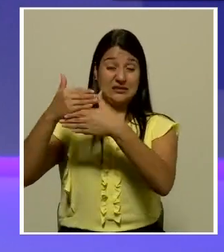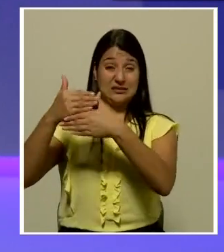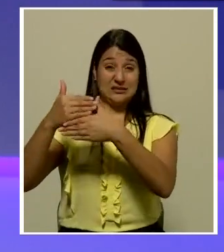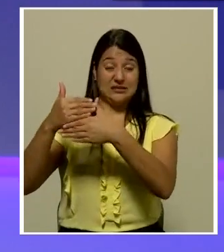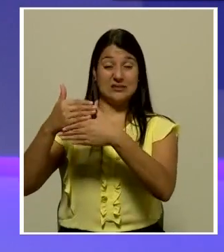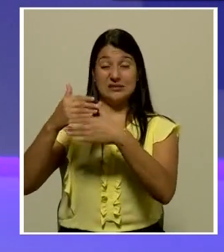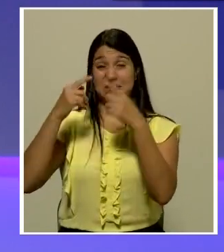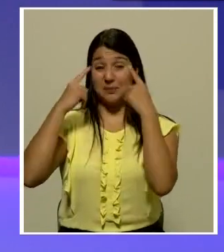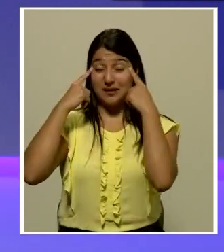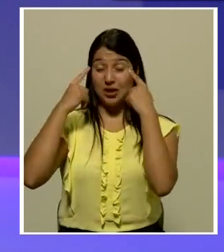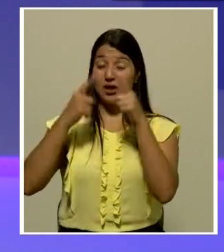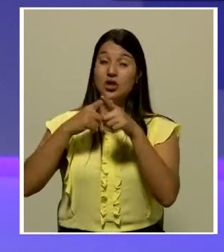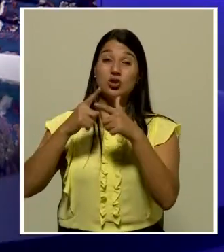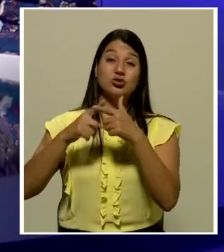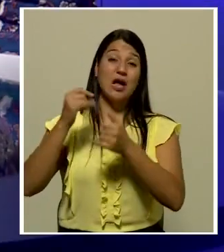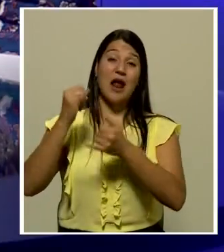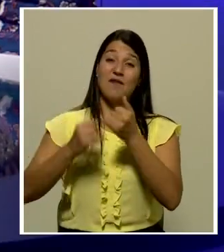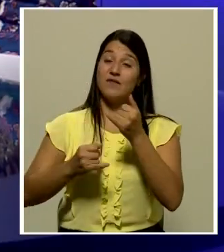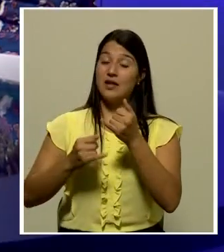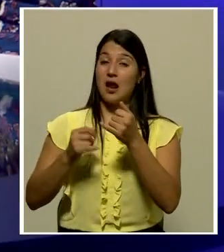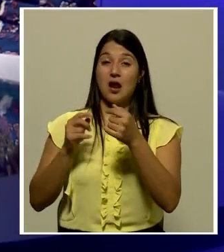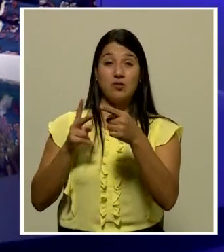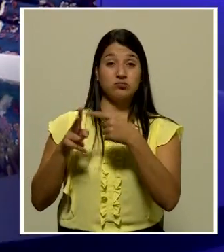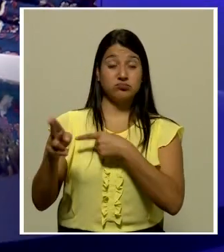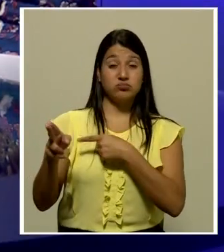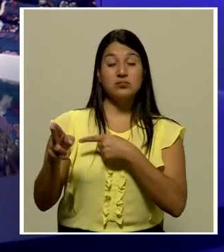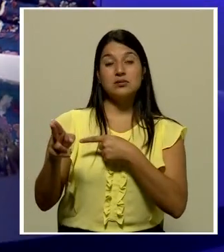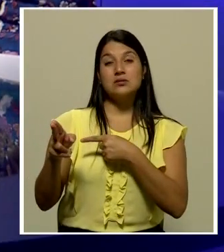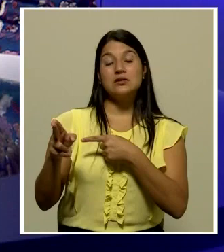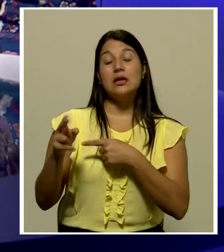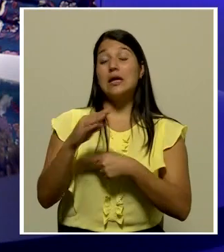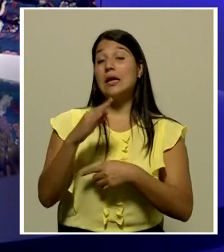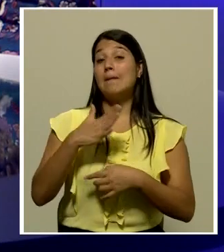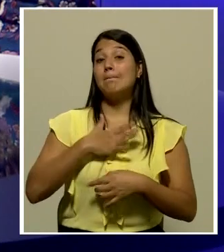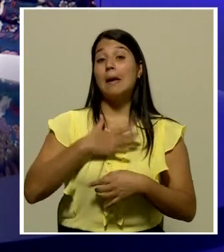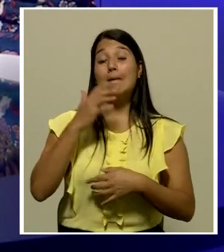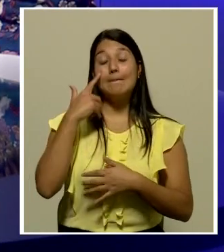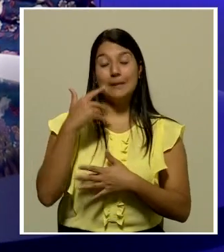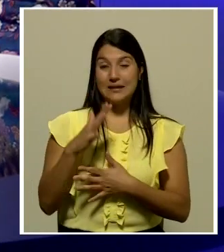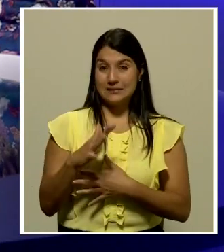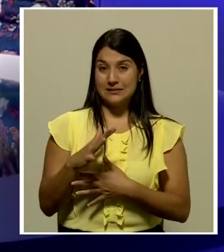cual finalmente termina siendo destituido, en la que me parece es